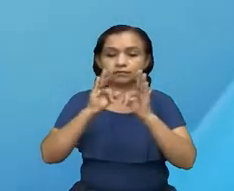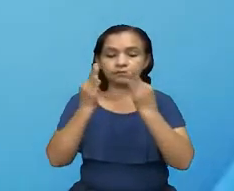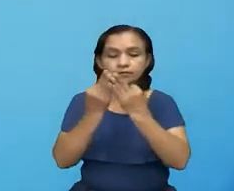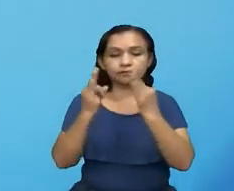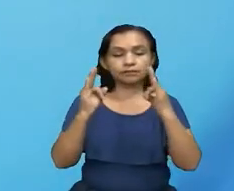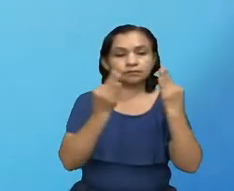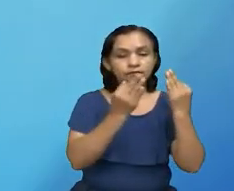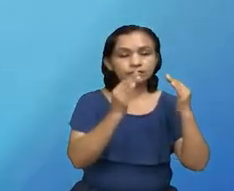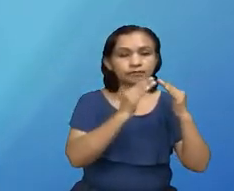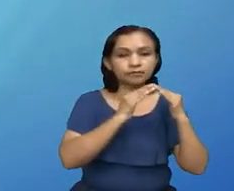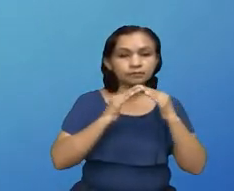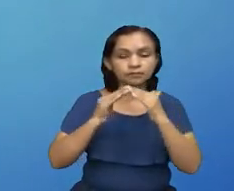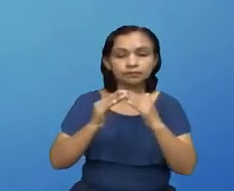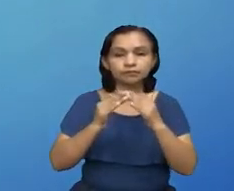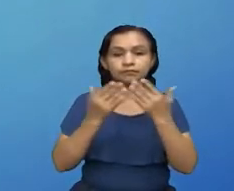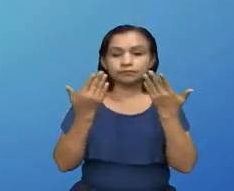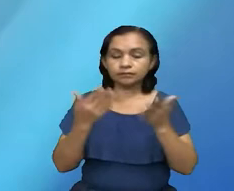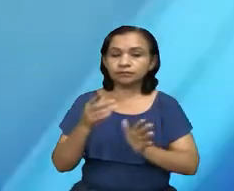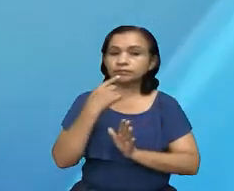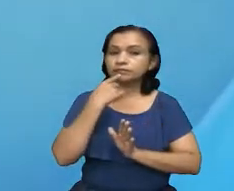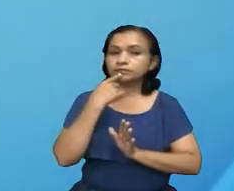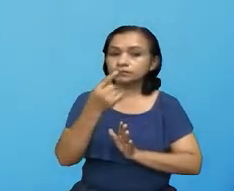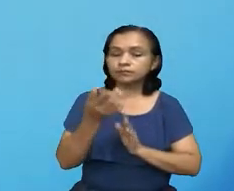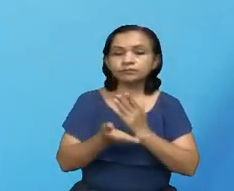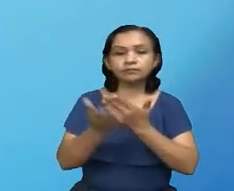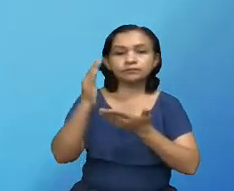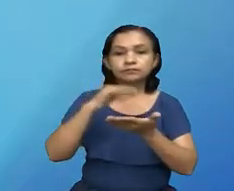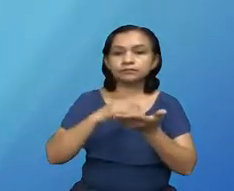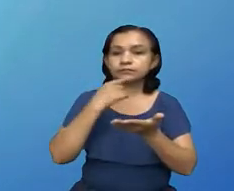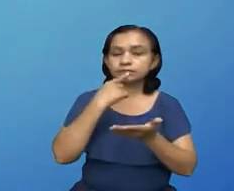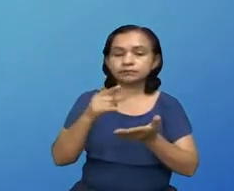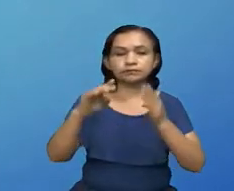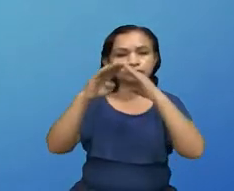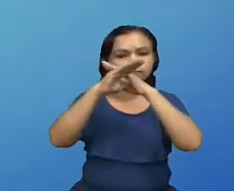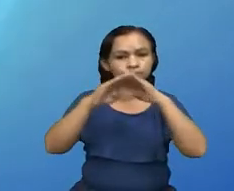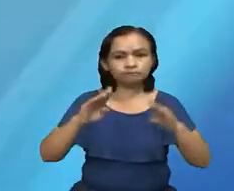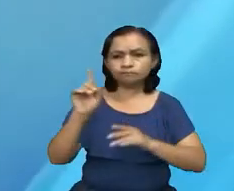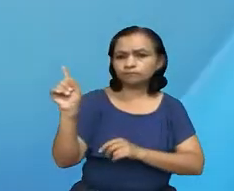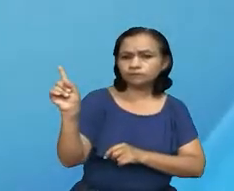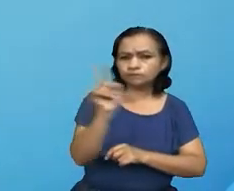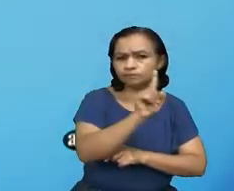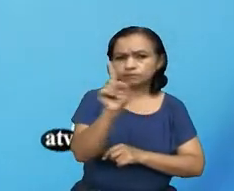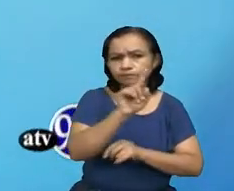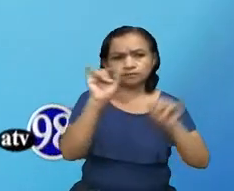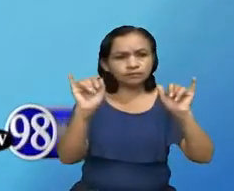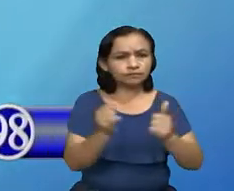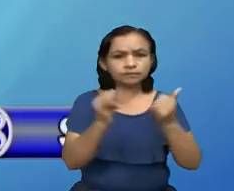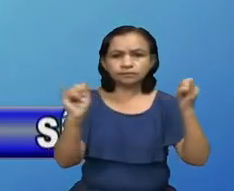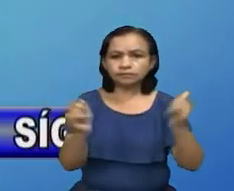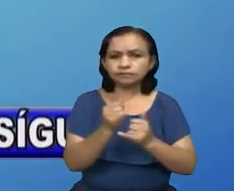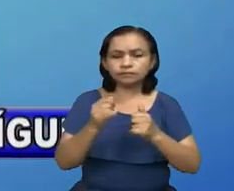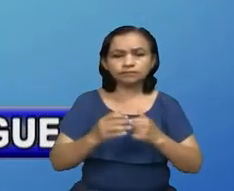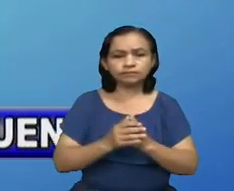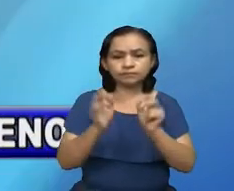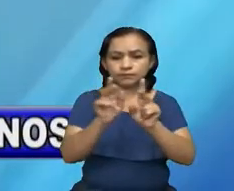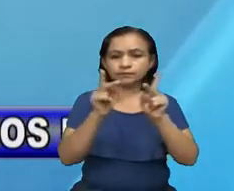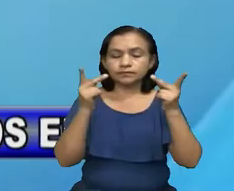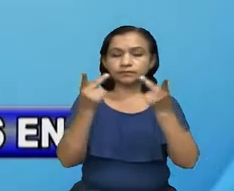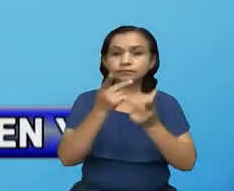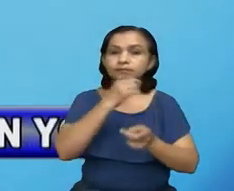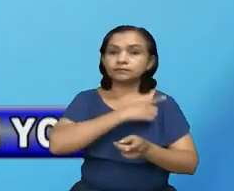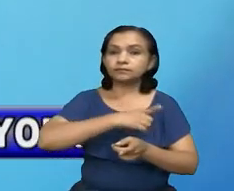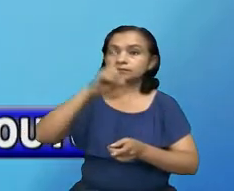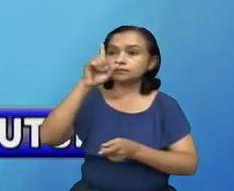comunidad. Hemos dicho y repetimos, con la paz no se juega. El pueblo de Dios